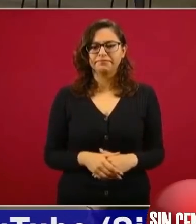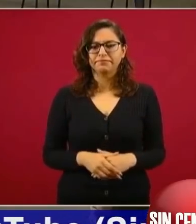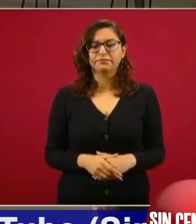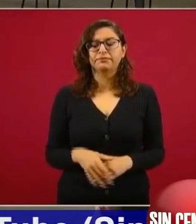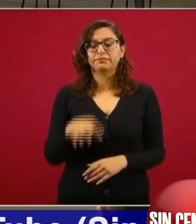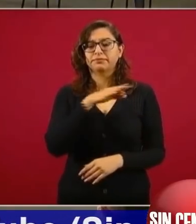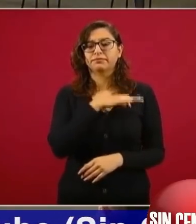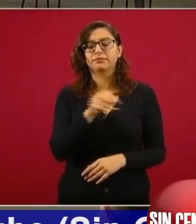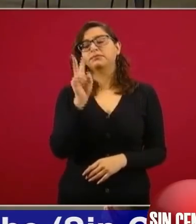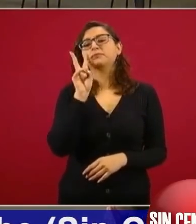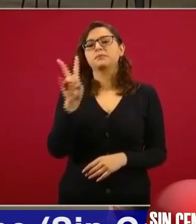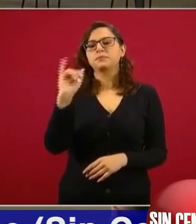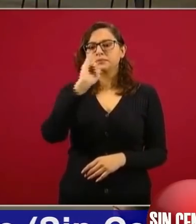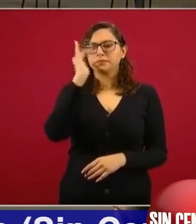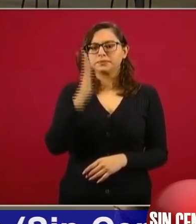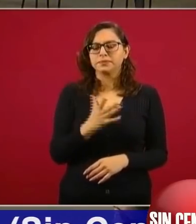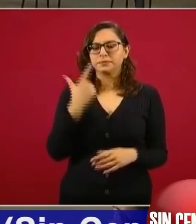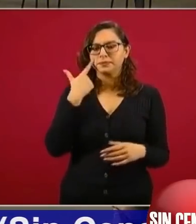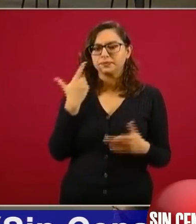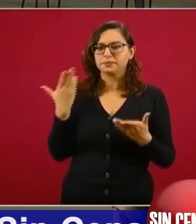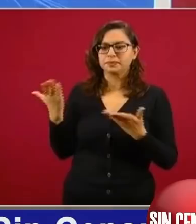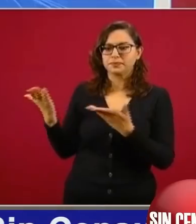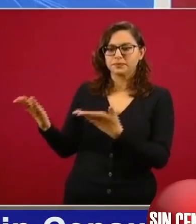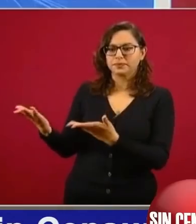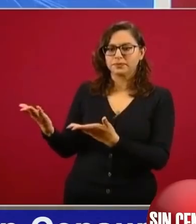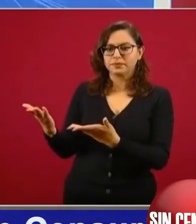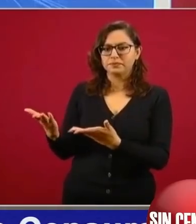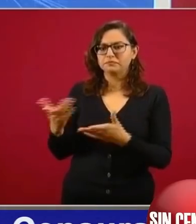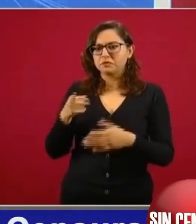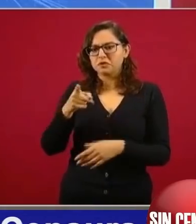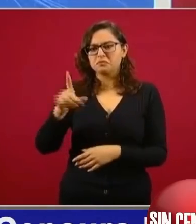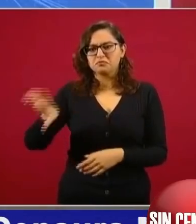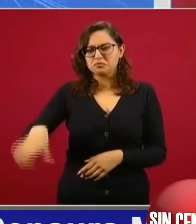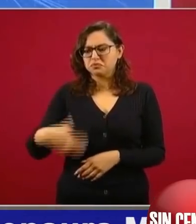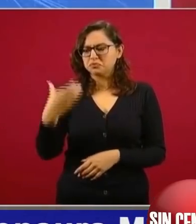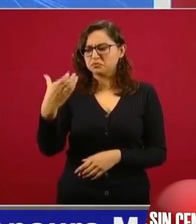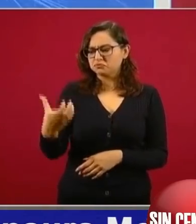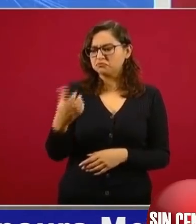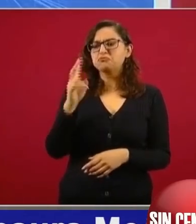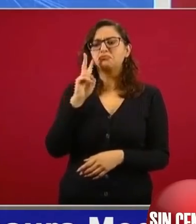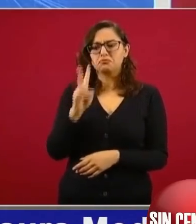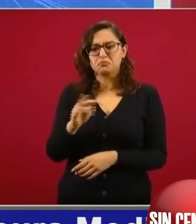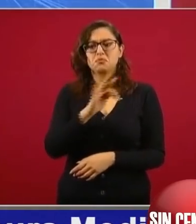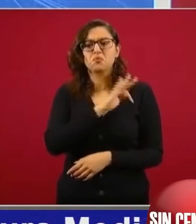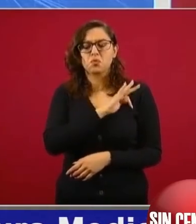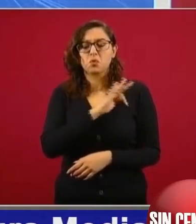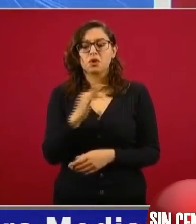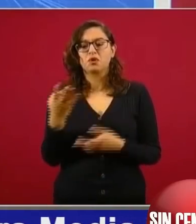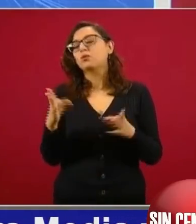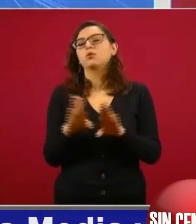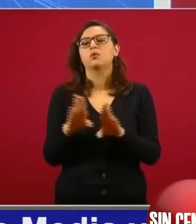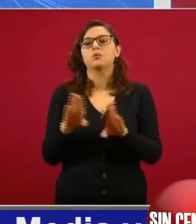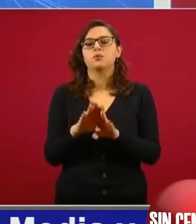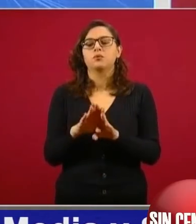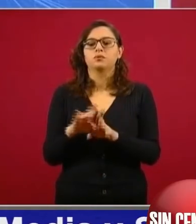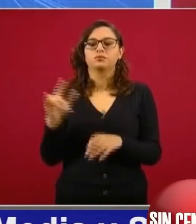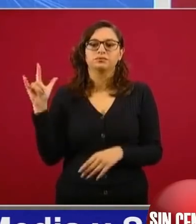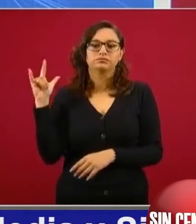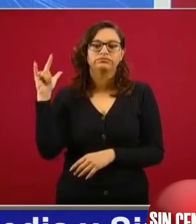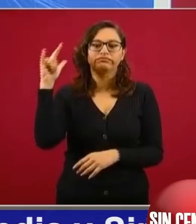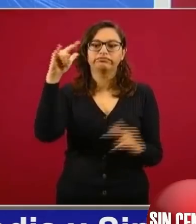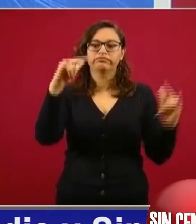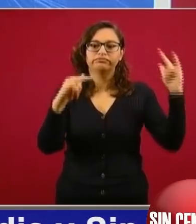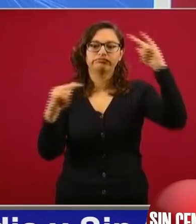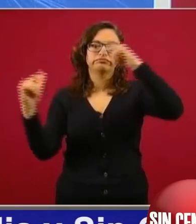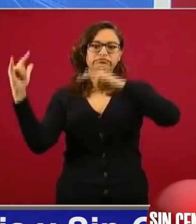imagen a la que pueden ustedes tener acceso desde su teléfono celular, de lo que se llaman los rastreadores de vuelo. Esta es una imagen de